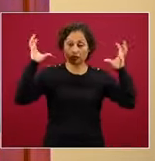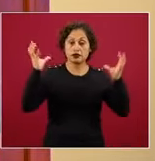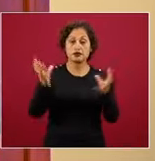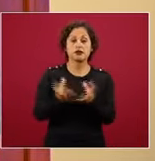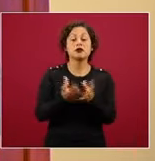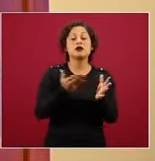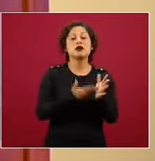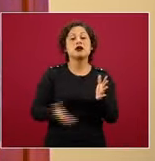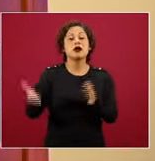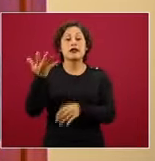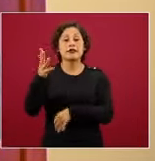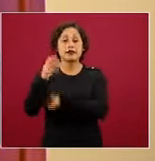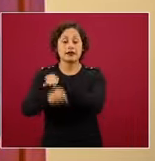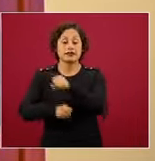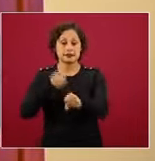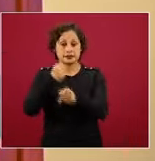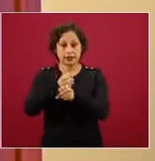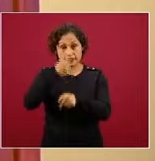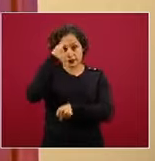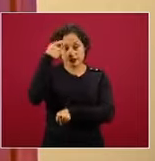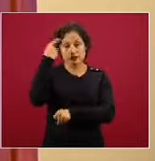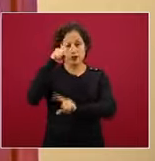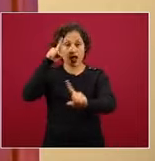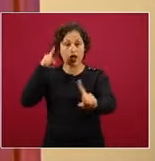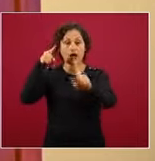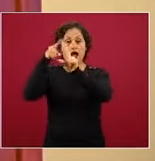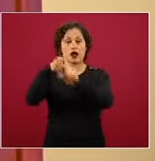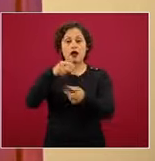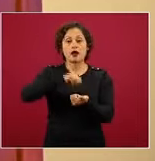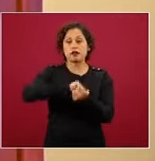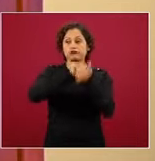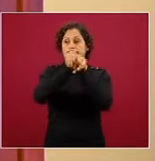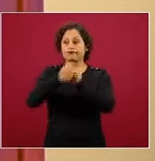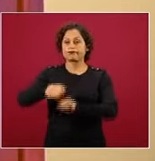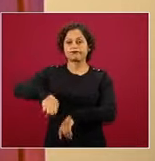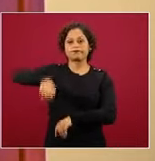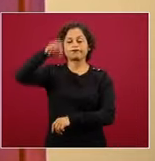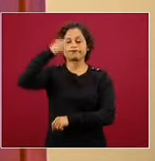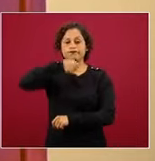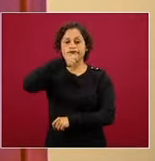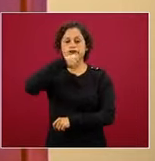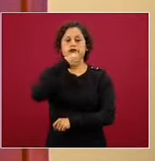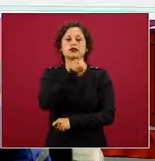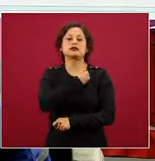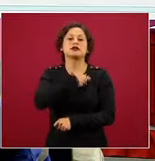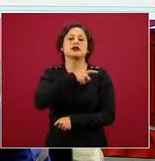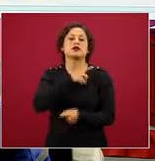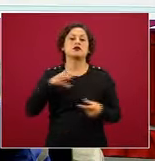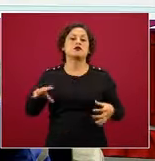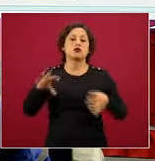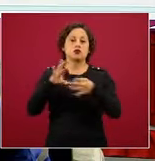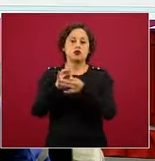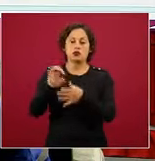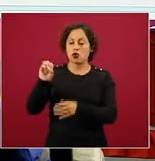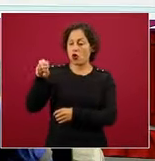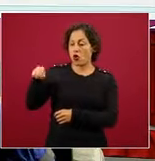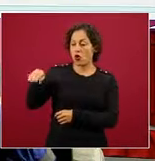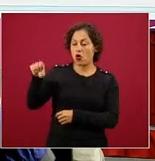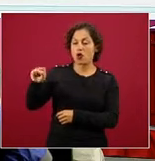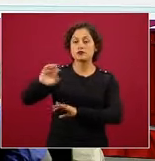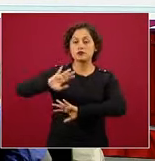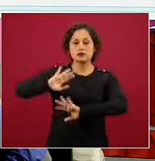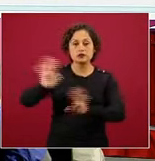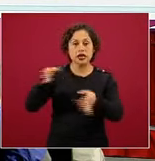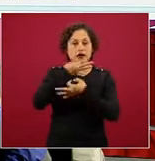Saludable. Ya la semana pasada la Organización Mundial de la Salud ya lo anunció, ya es